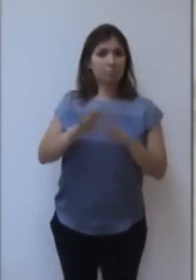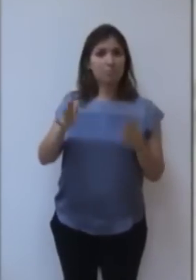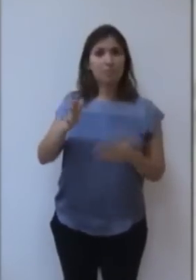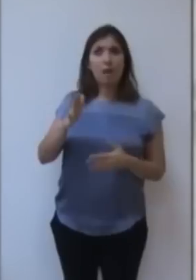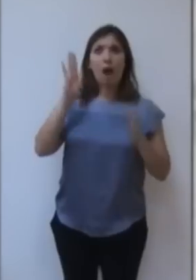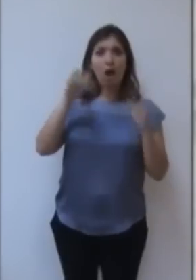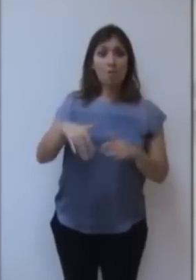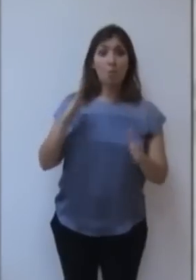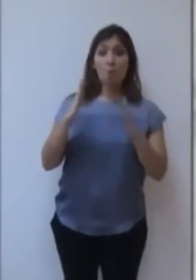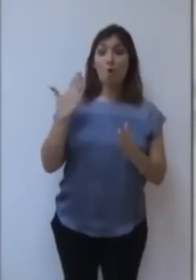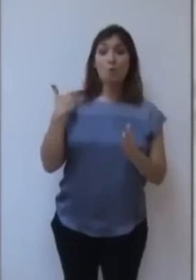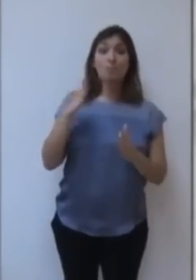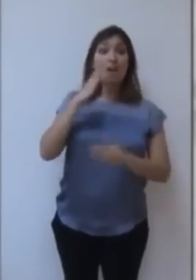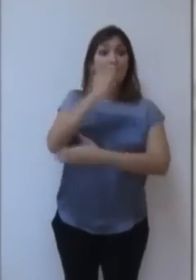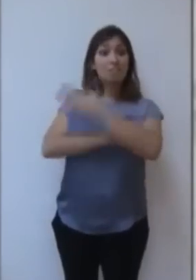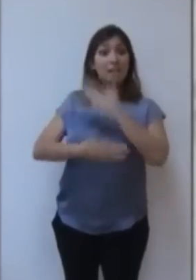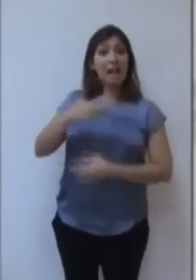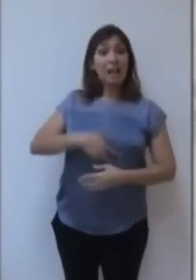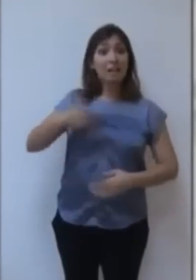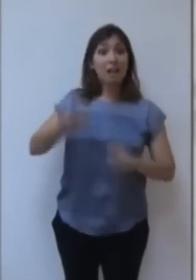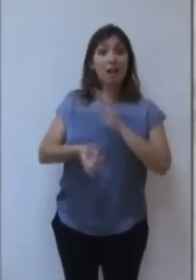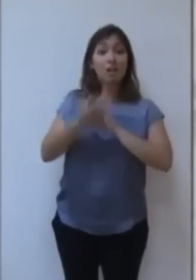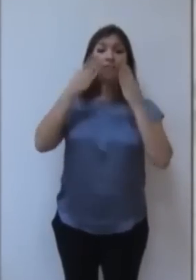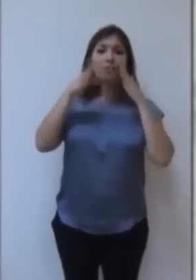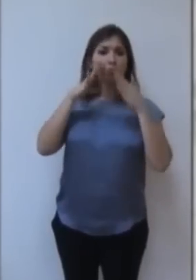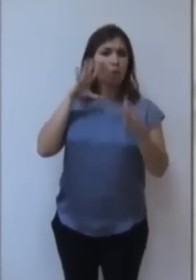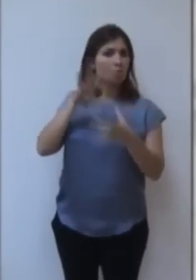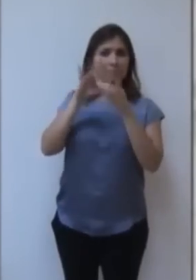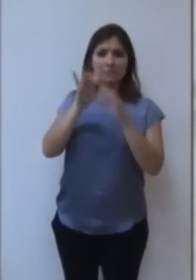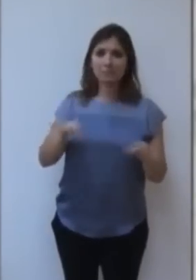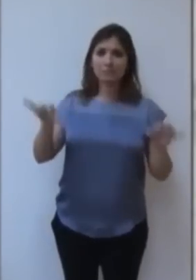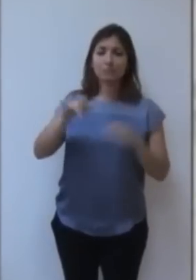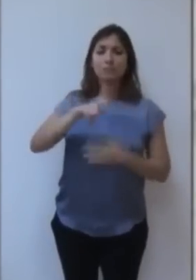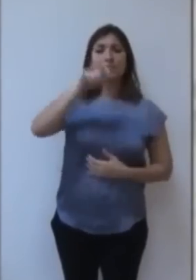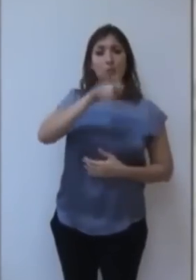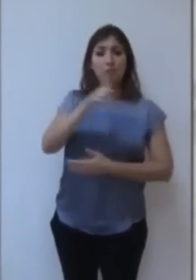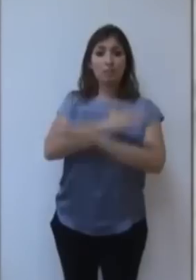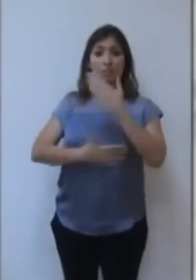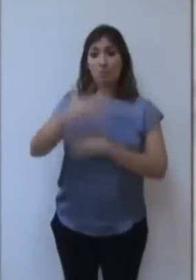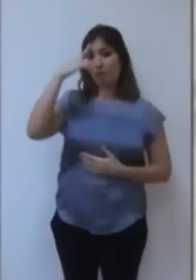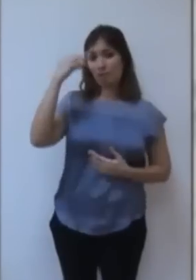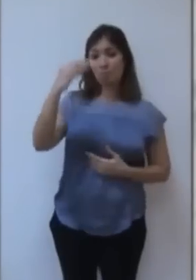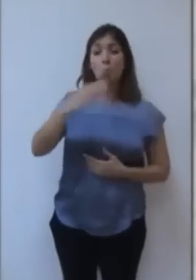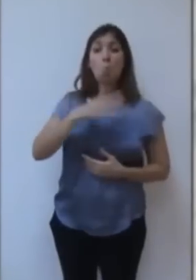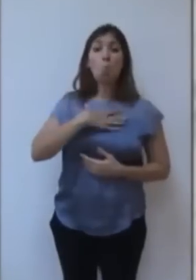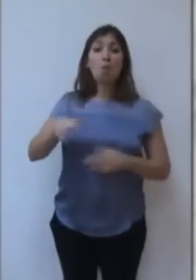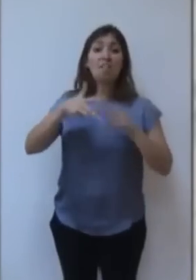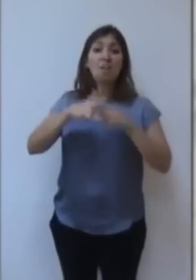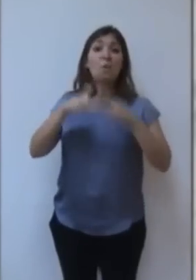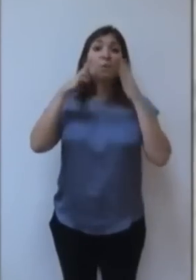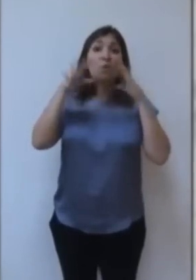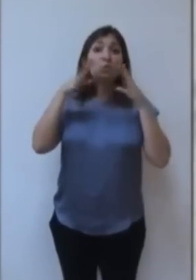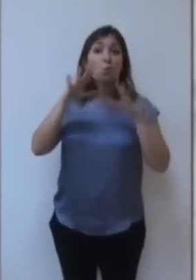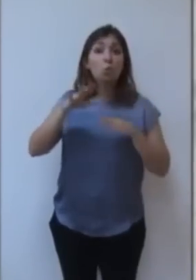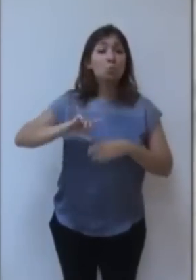no se tuvo en cuenta a las personas con discapacidad en general, ¿no? Y en el ámbito de las personas con discapacidad cognitiva, quizás Facebook no sea de las herramientas que